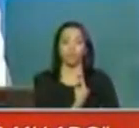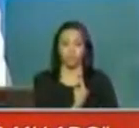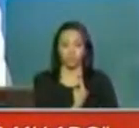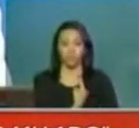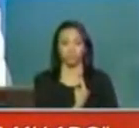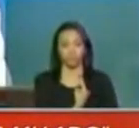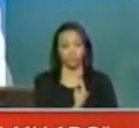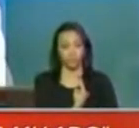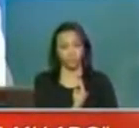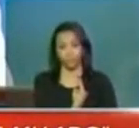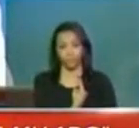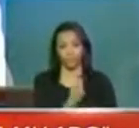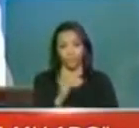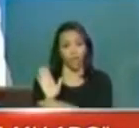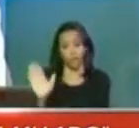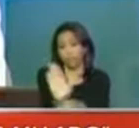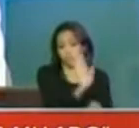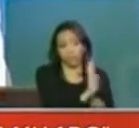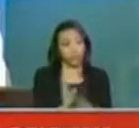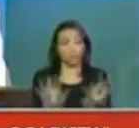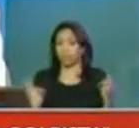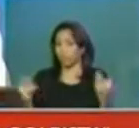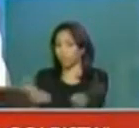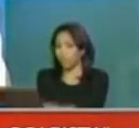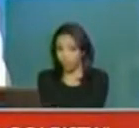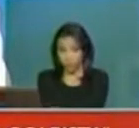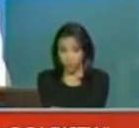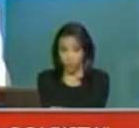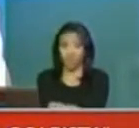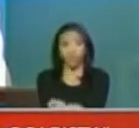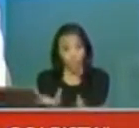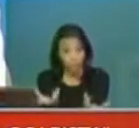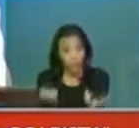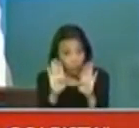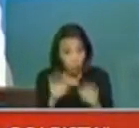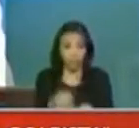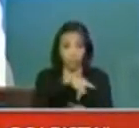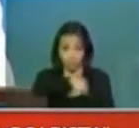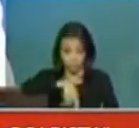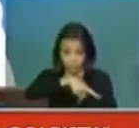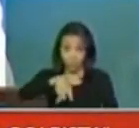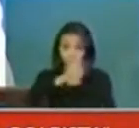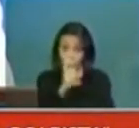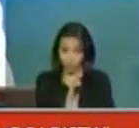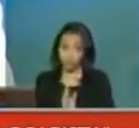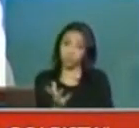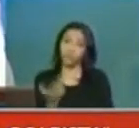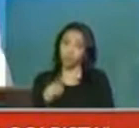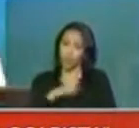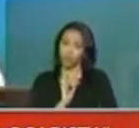extendemos la mano para todos. Nosotros le extendemos la mano a todos. Para todos aquellos que quieren el bien de Brasil.